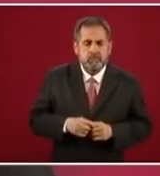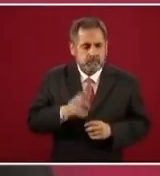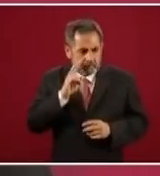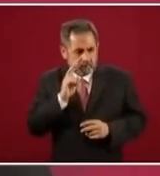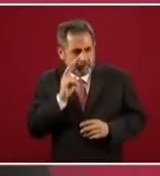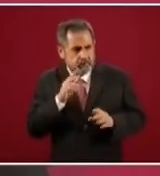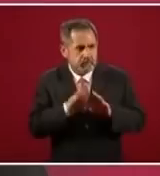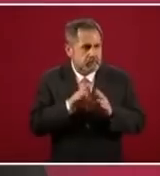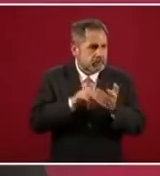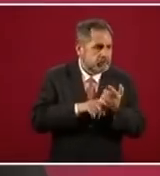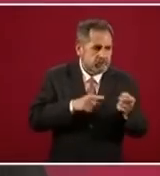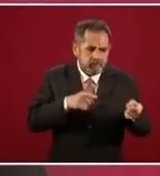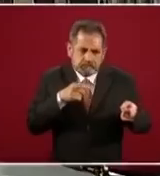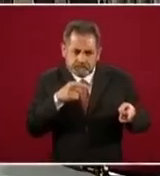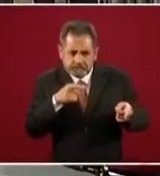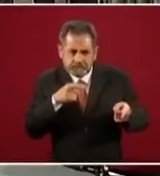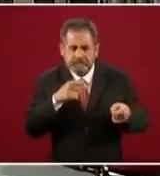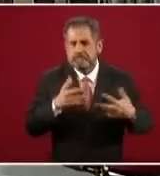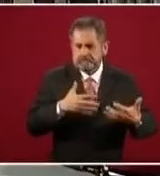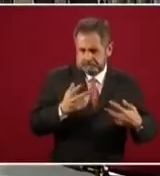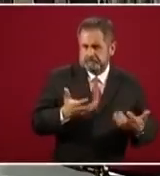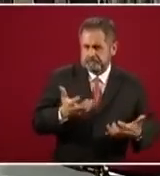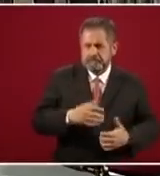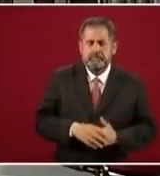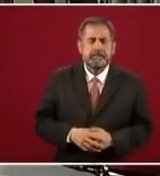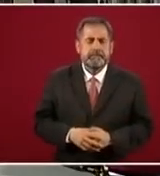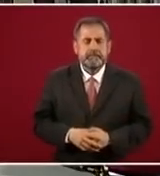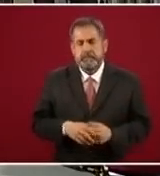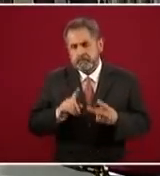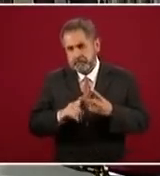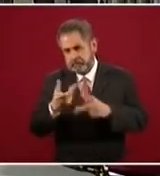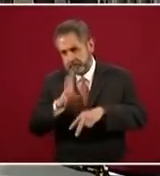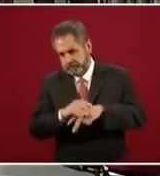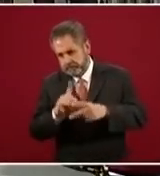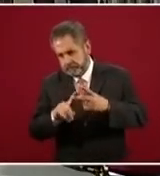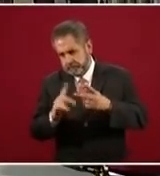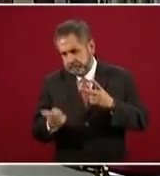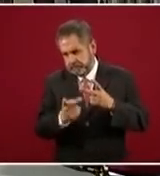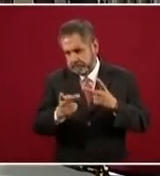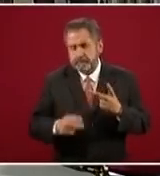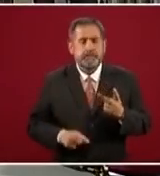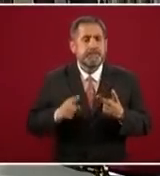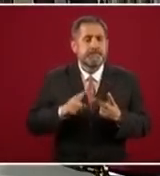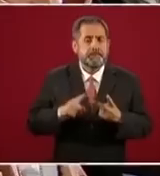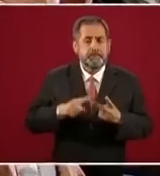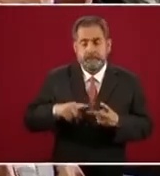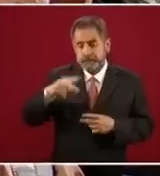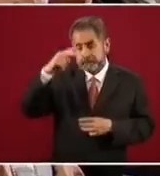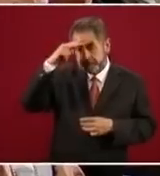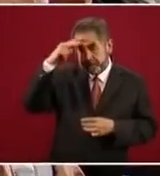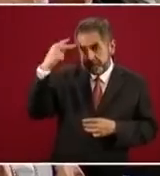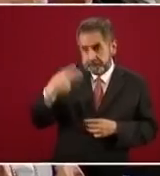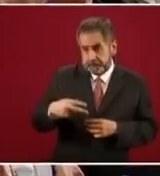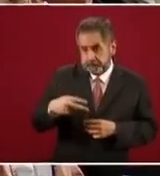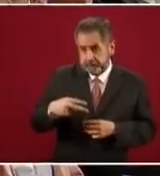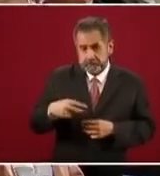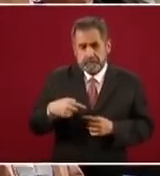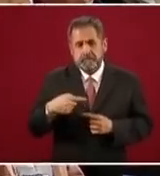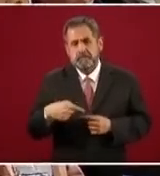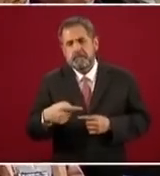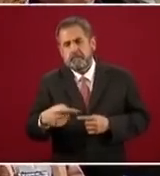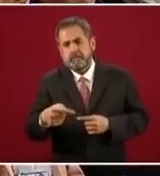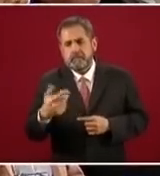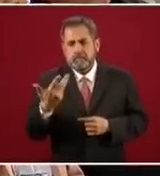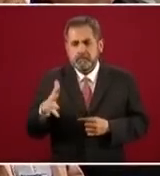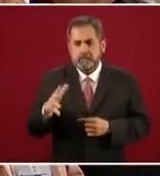a actuar. Sí, y la segunda pregunta, presidente, si me lo permite, México estaría entrando en los próximos 10 o 15